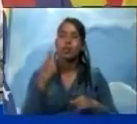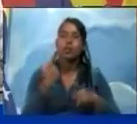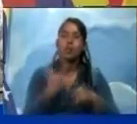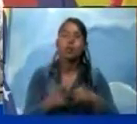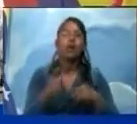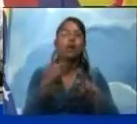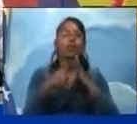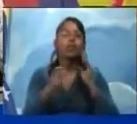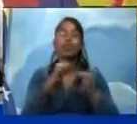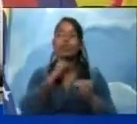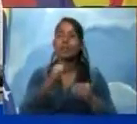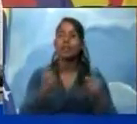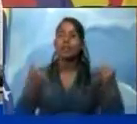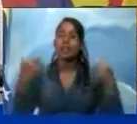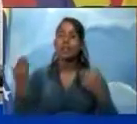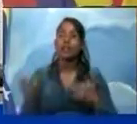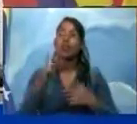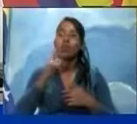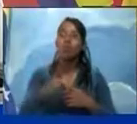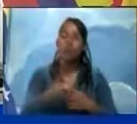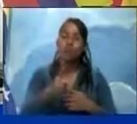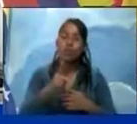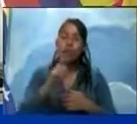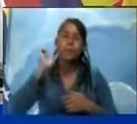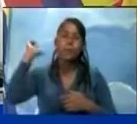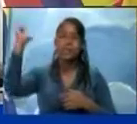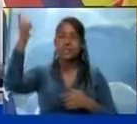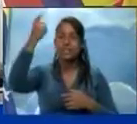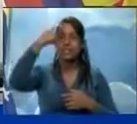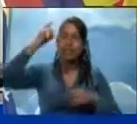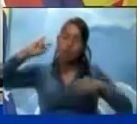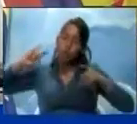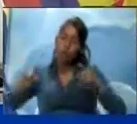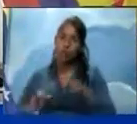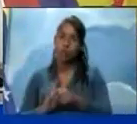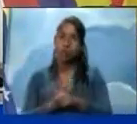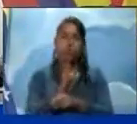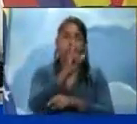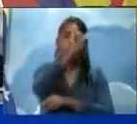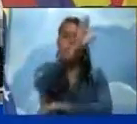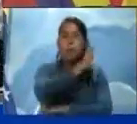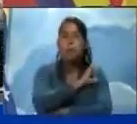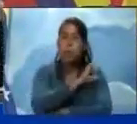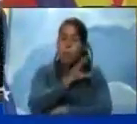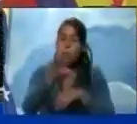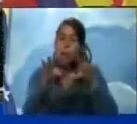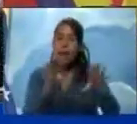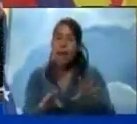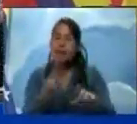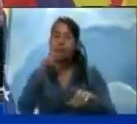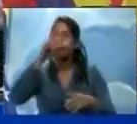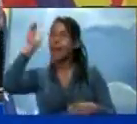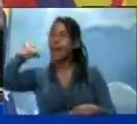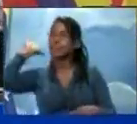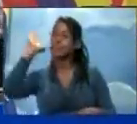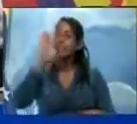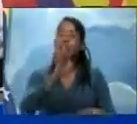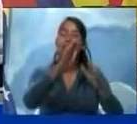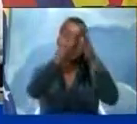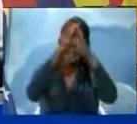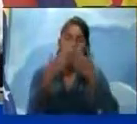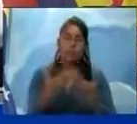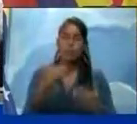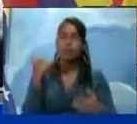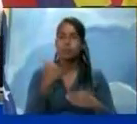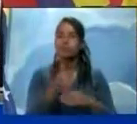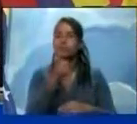Pero otra cosa es que una presidenta viaje desde su país a traerle la Biblia,